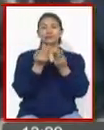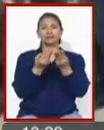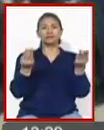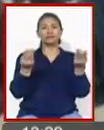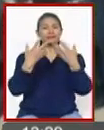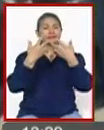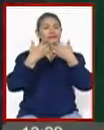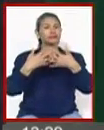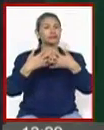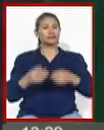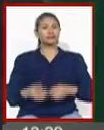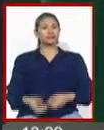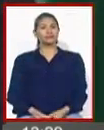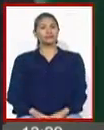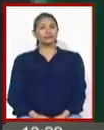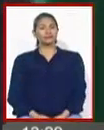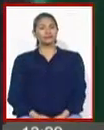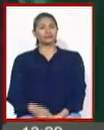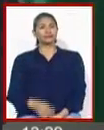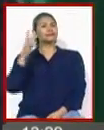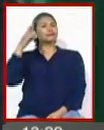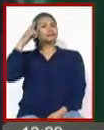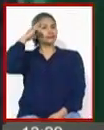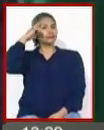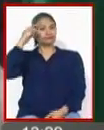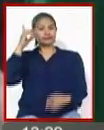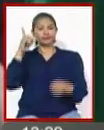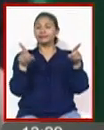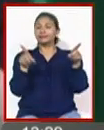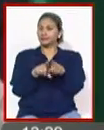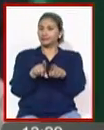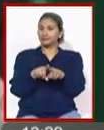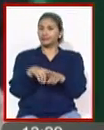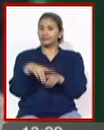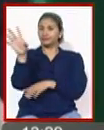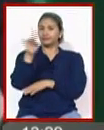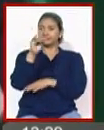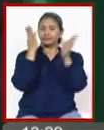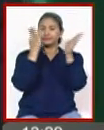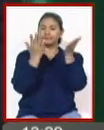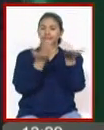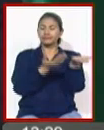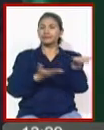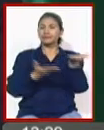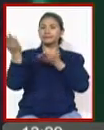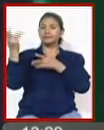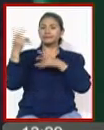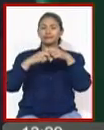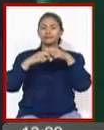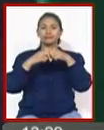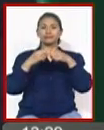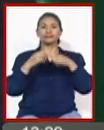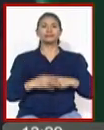y maquinaria. Y por eso, compañeras y compañeros, decidimos, Bolivia está preparado para exportar energía.